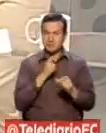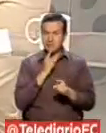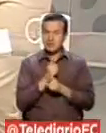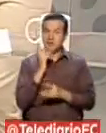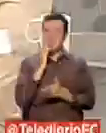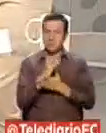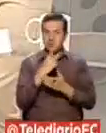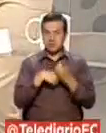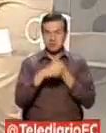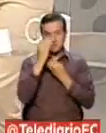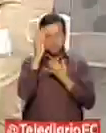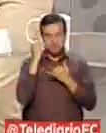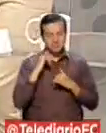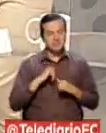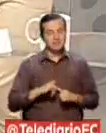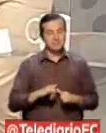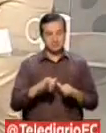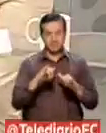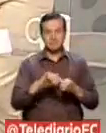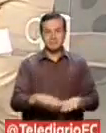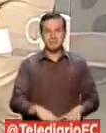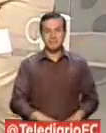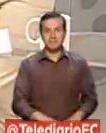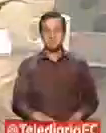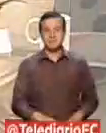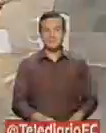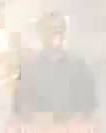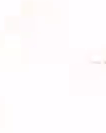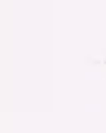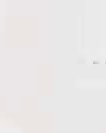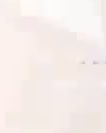pausa, regresamos con las noticias del mundo.